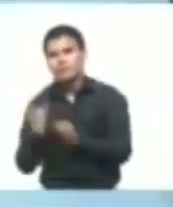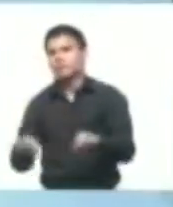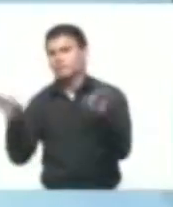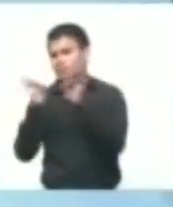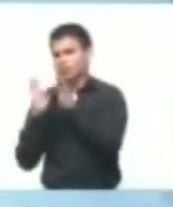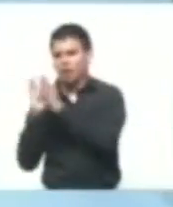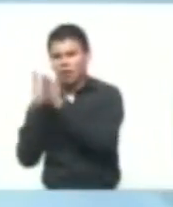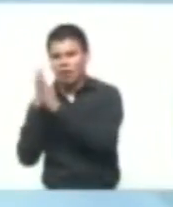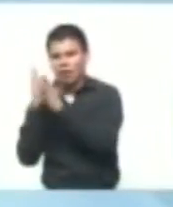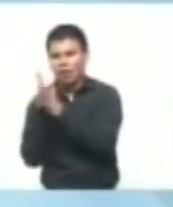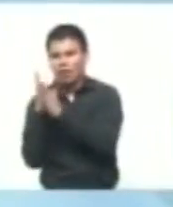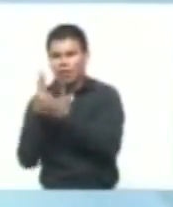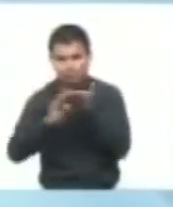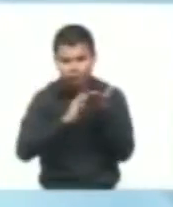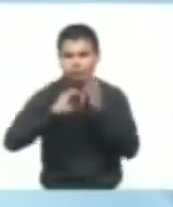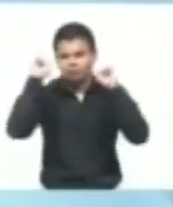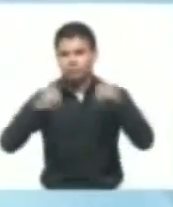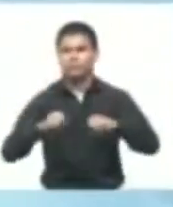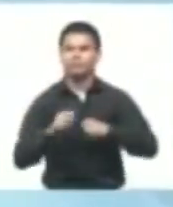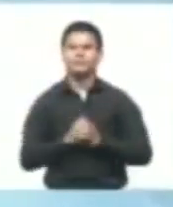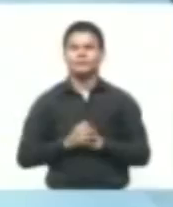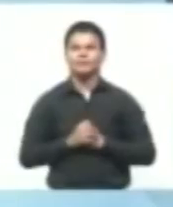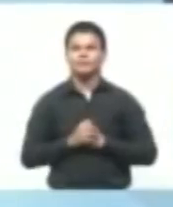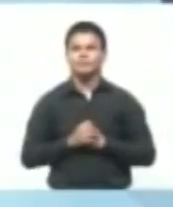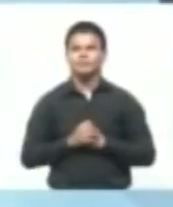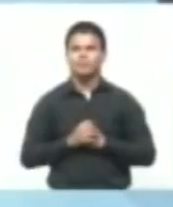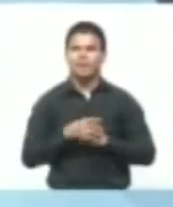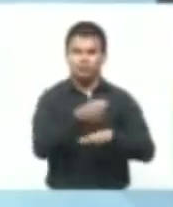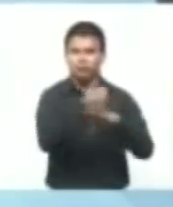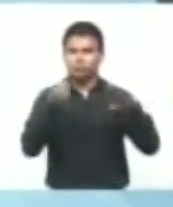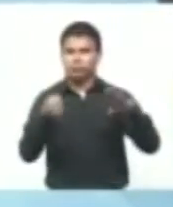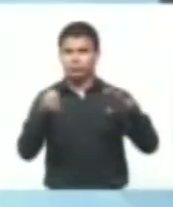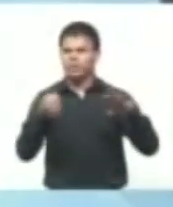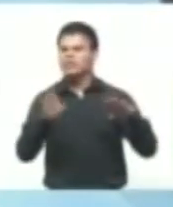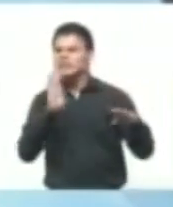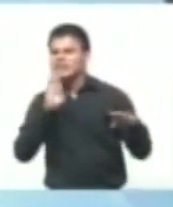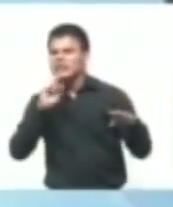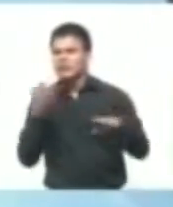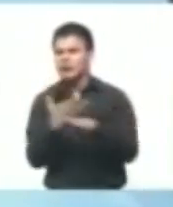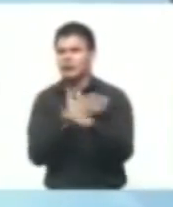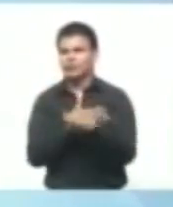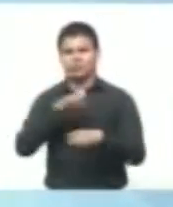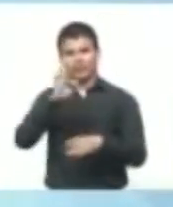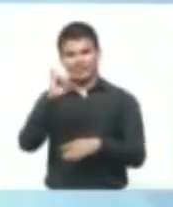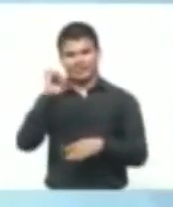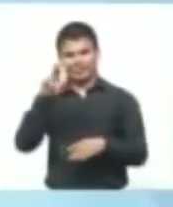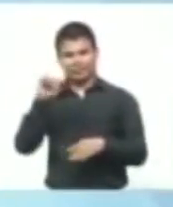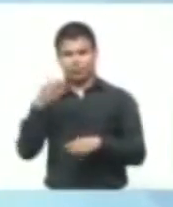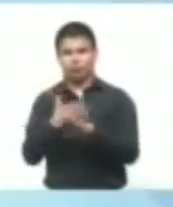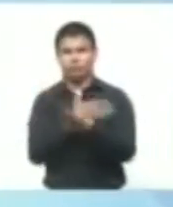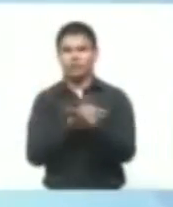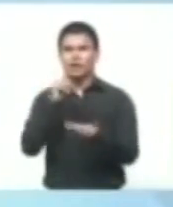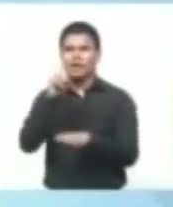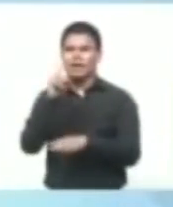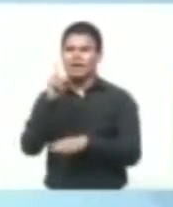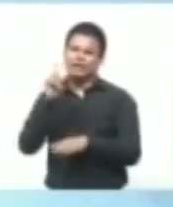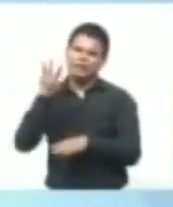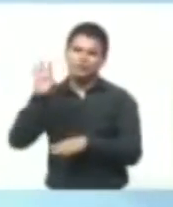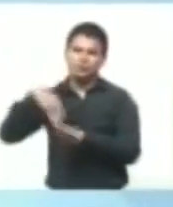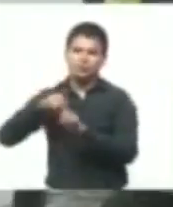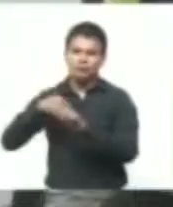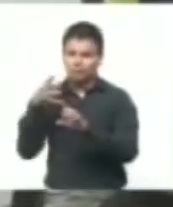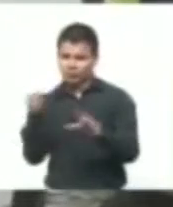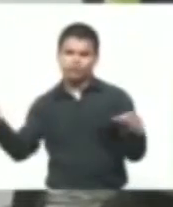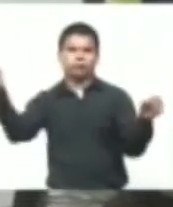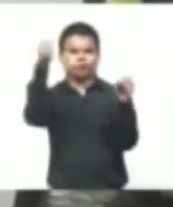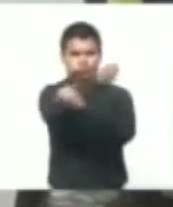control. José Wilmer García Mendiveso reemplazó al también coronel Tito Yesí Castellanos Tuay, quien estuvo al frente del comando por espacio de 14 meses.